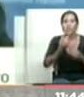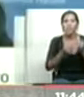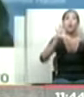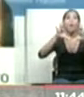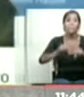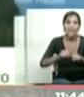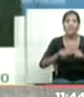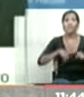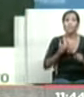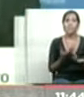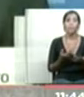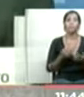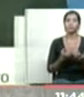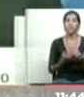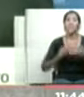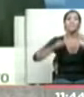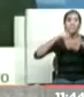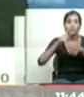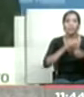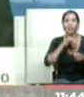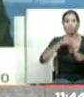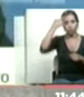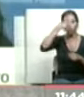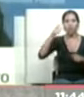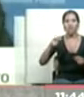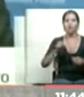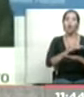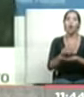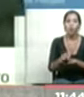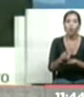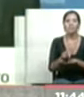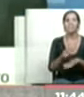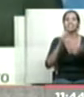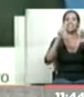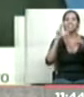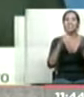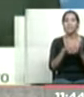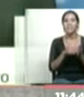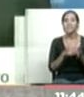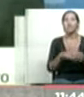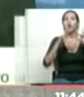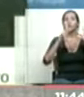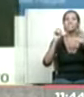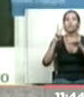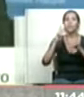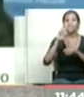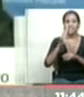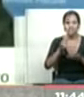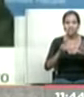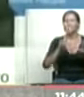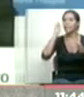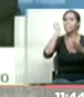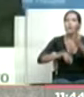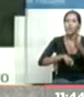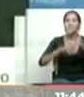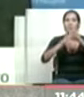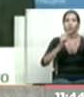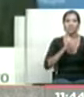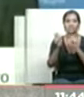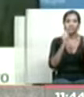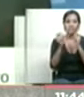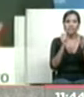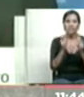podamos importar para nuestro pueblo. Orden Ejecutiva 13.827. Se prohíben todas las transacciones relacionadas con la provisión